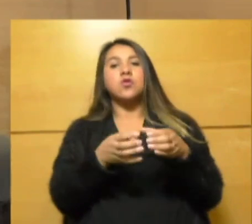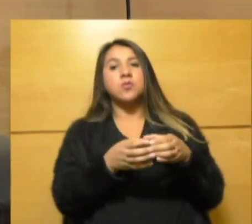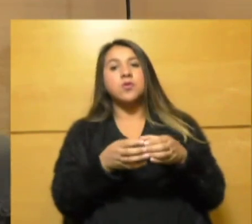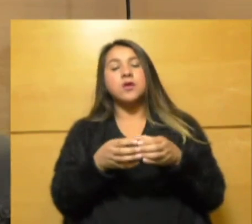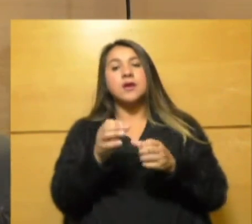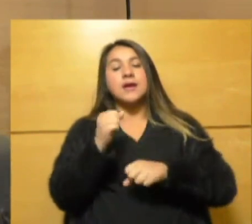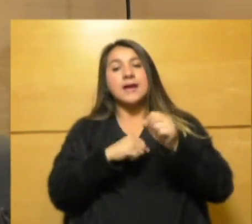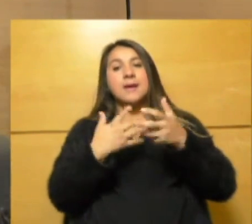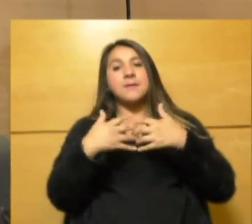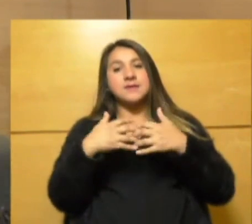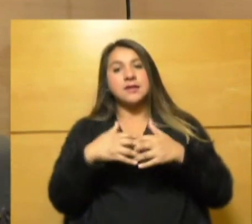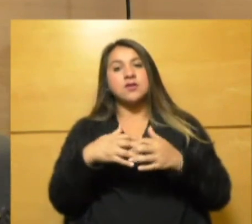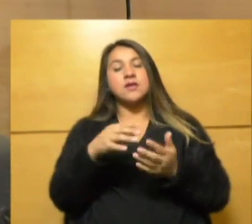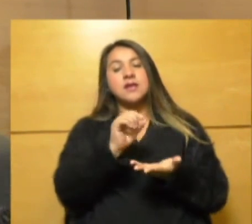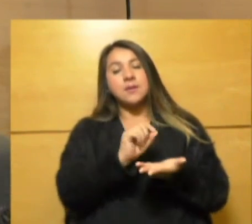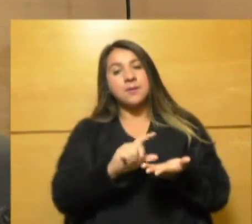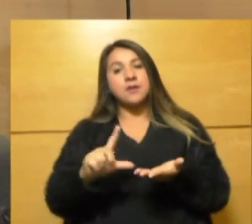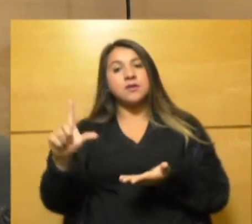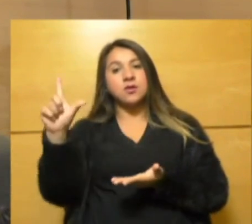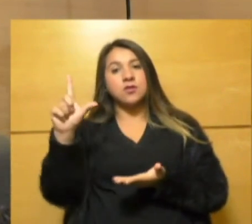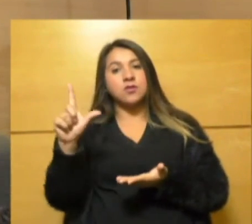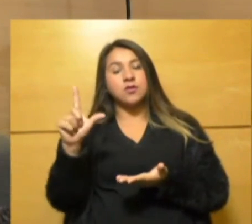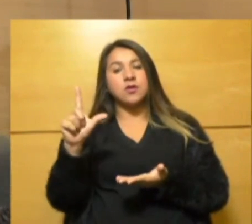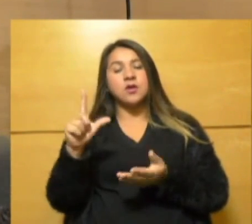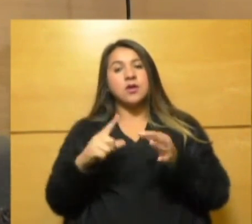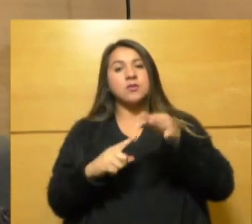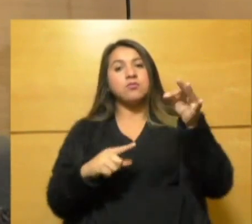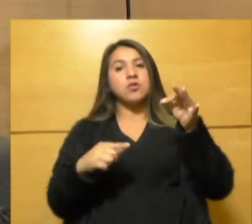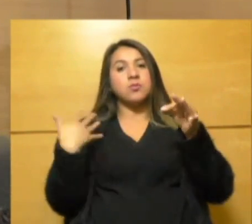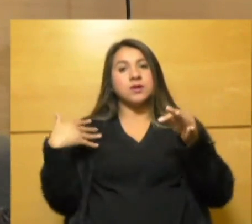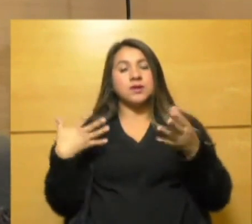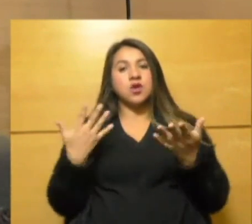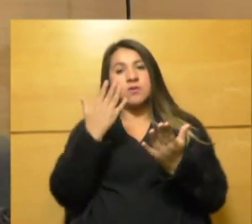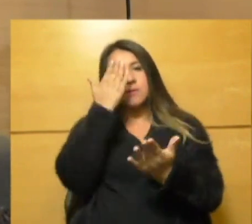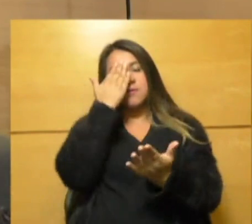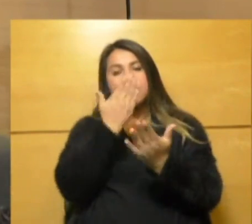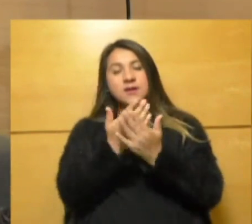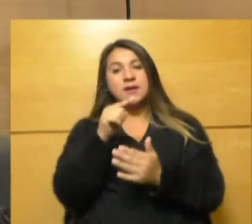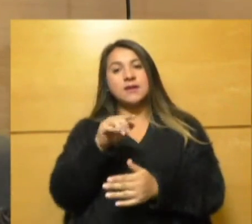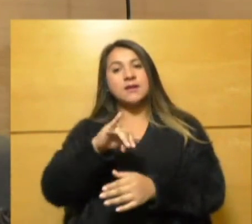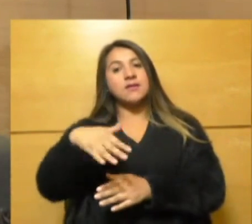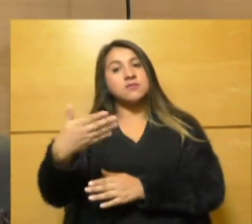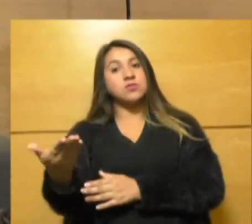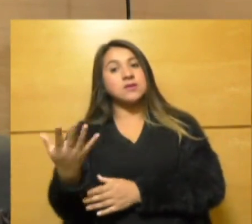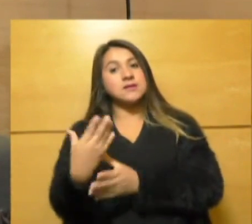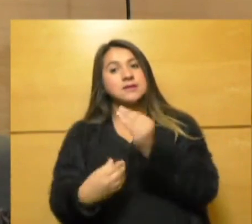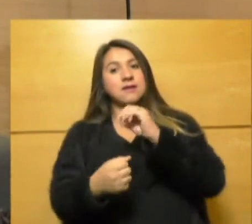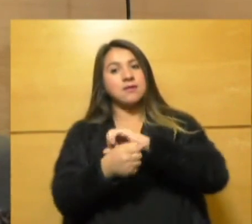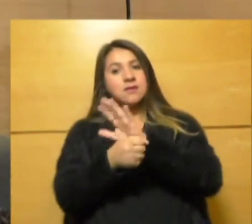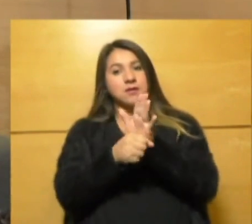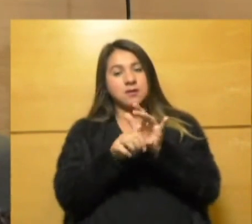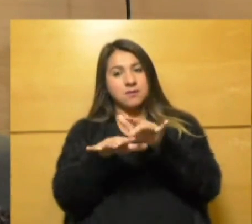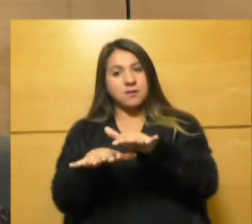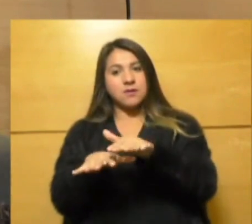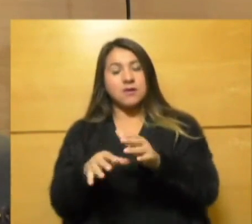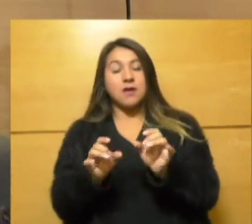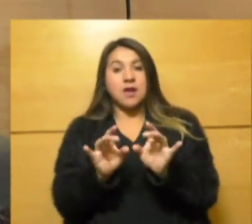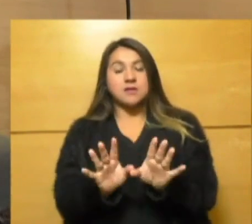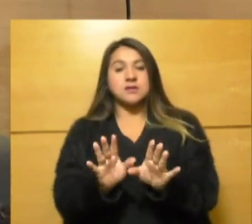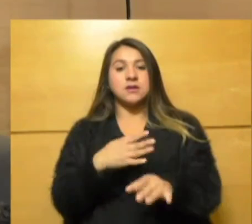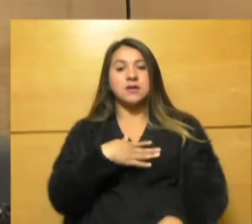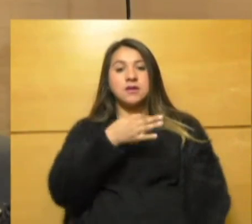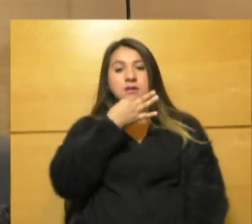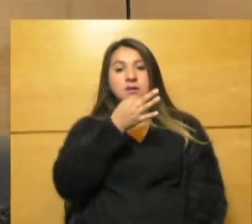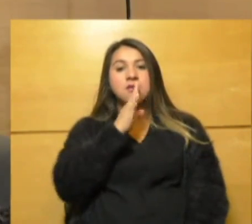emprendedores como carta fundamental en cómo vamos a enfrentar esta post-crisis. Así, termino sosteniendo